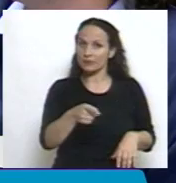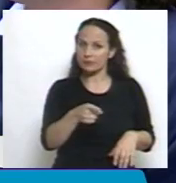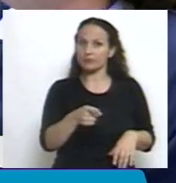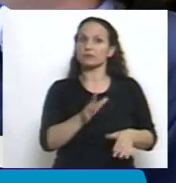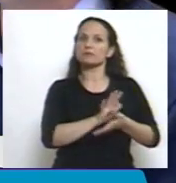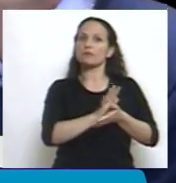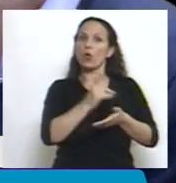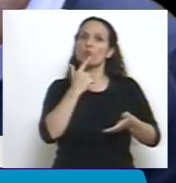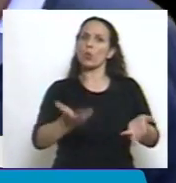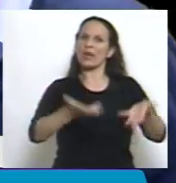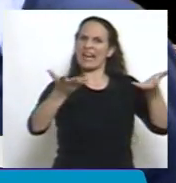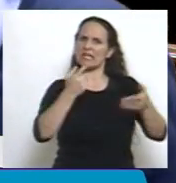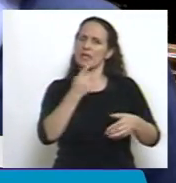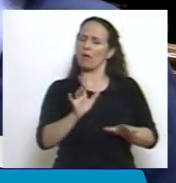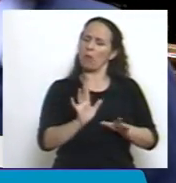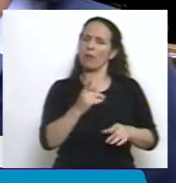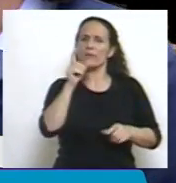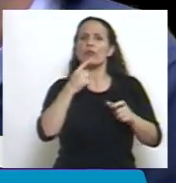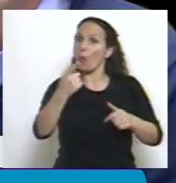sobreestimar el crecimiento, diciendo vamos a estar bien.